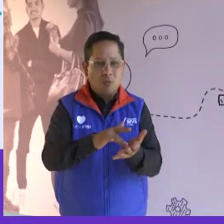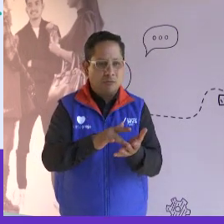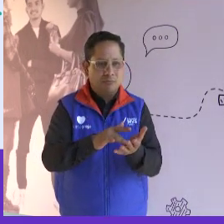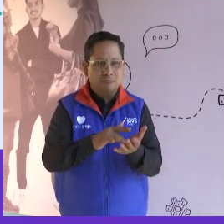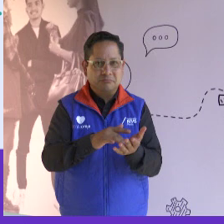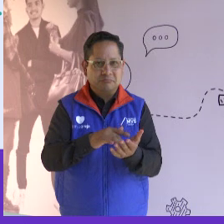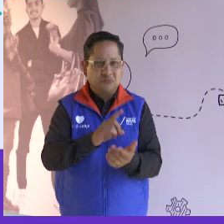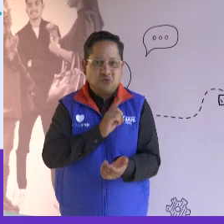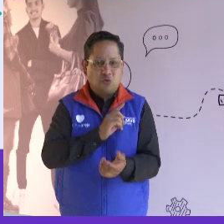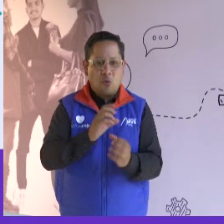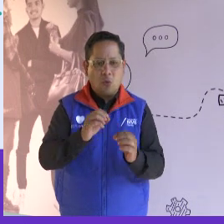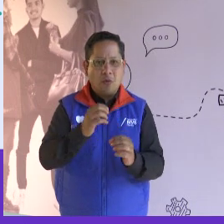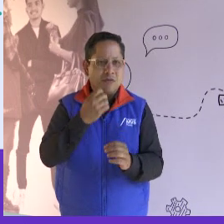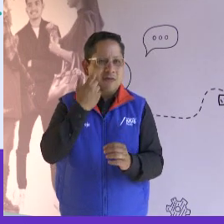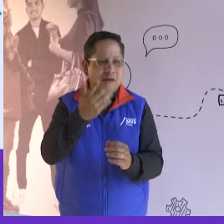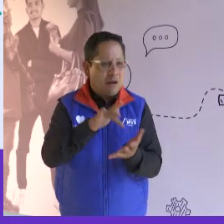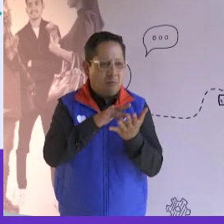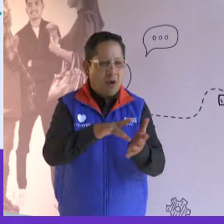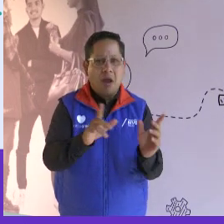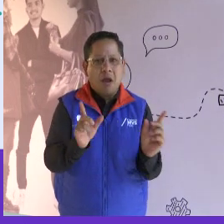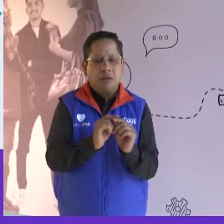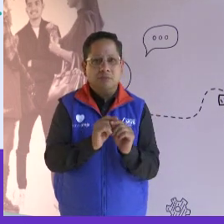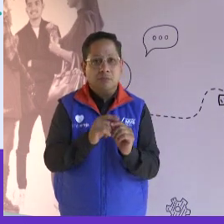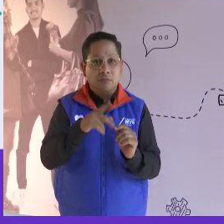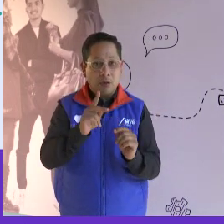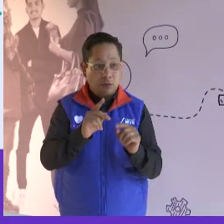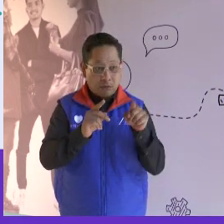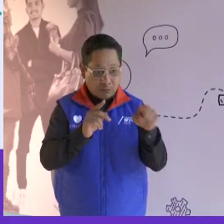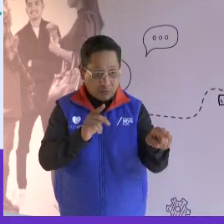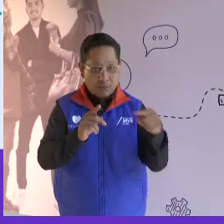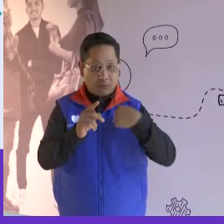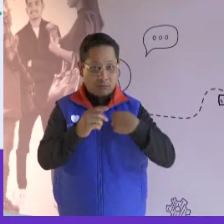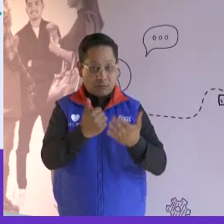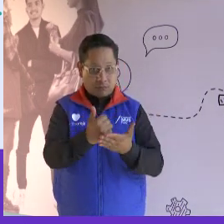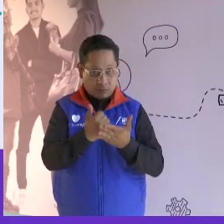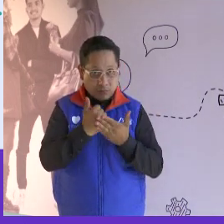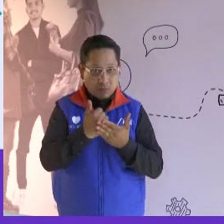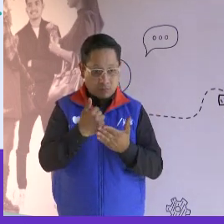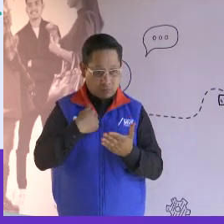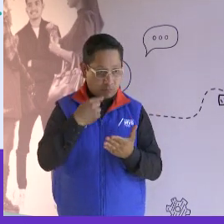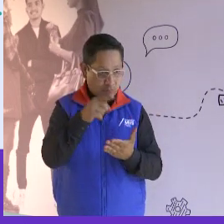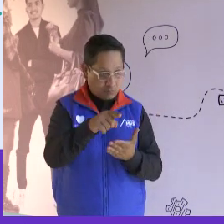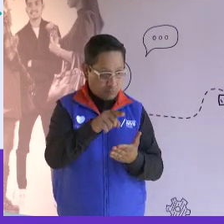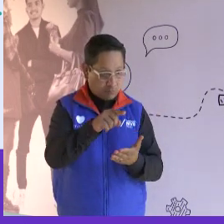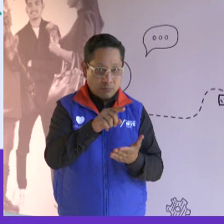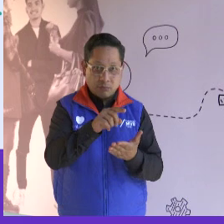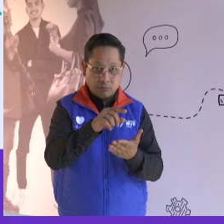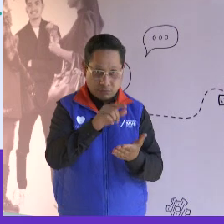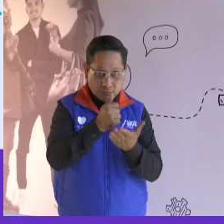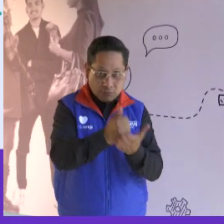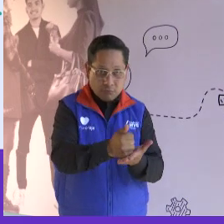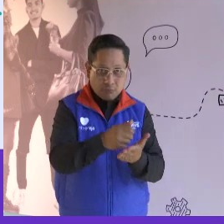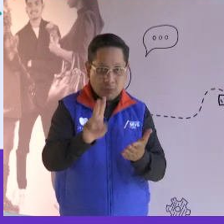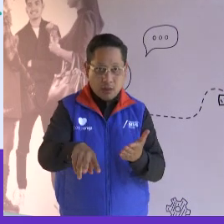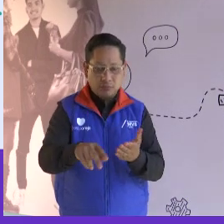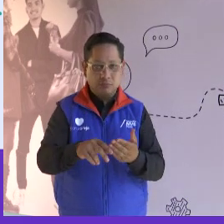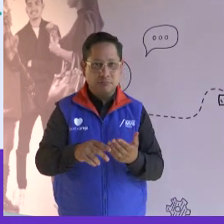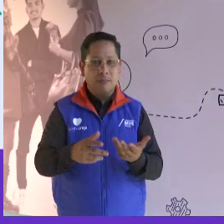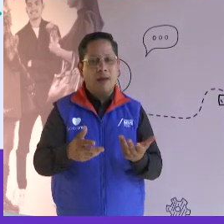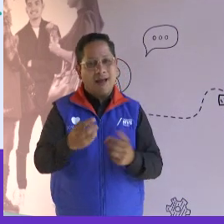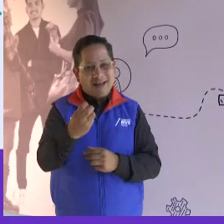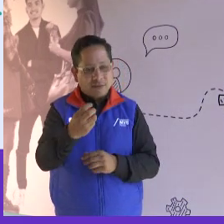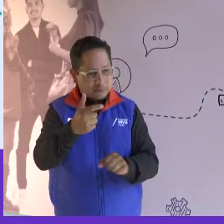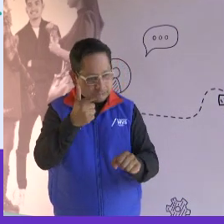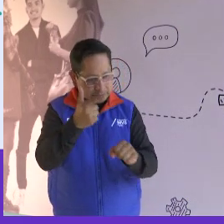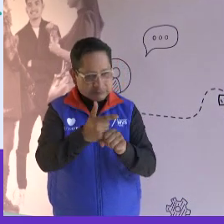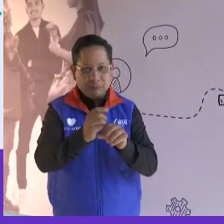es sumamente importante, o sea, identificar qué red, digamos, te da un valor y que tú puedes dar un valor a esa red, ¿no?